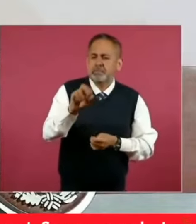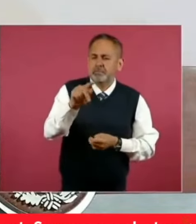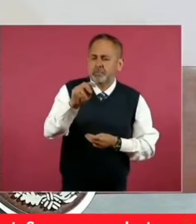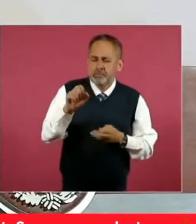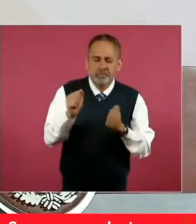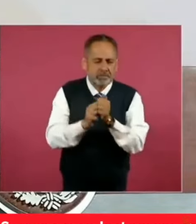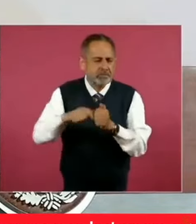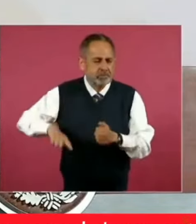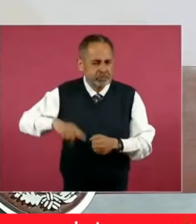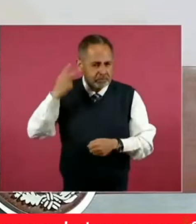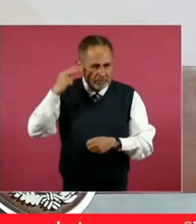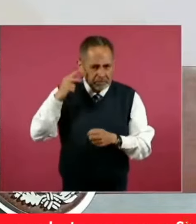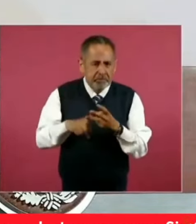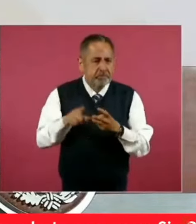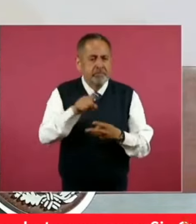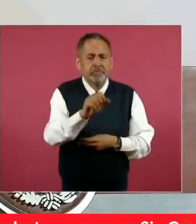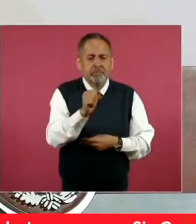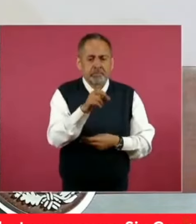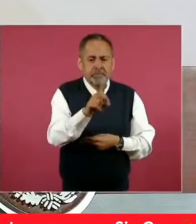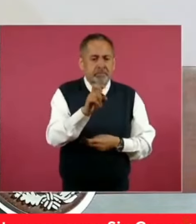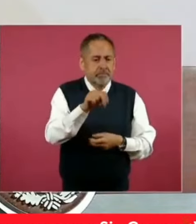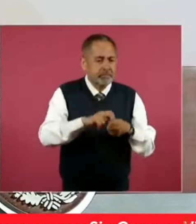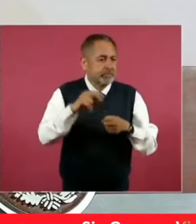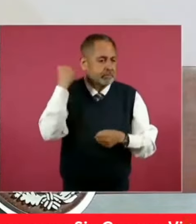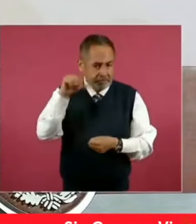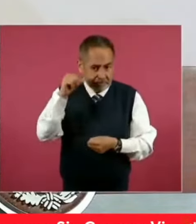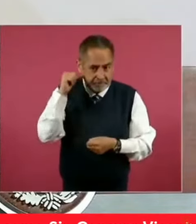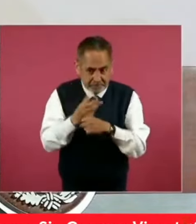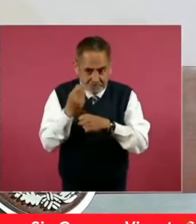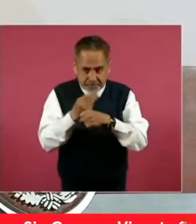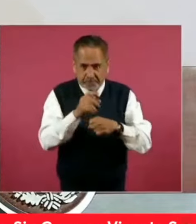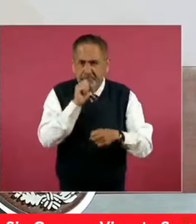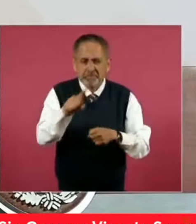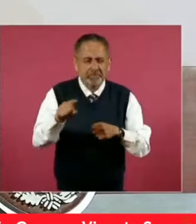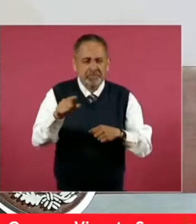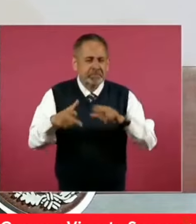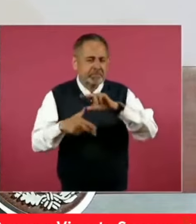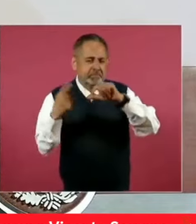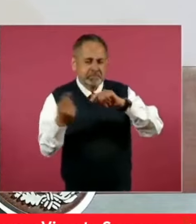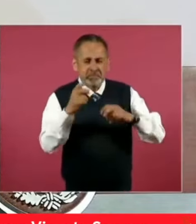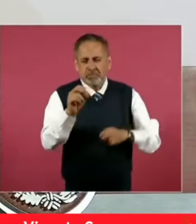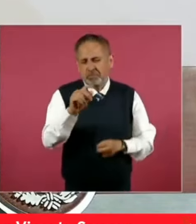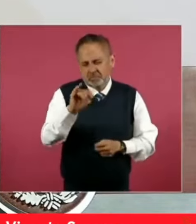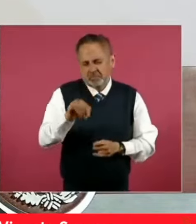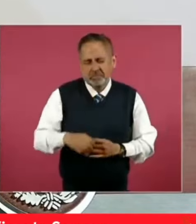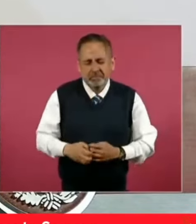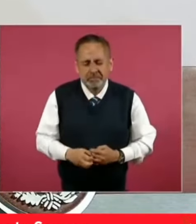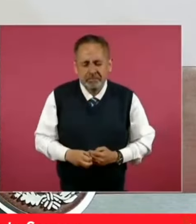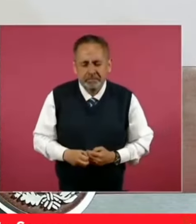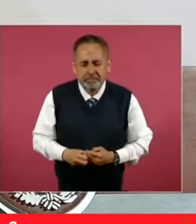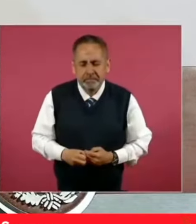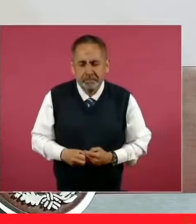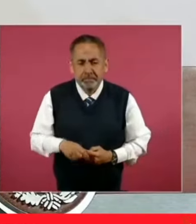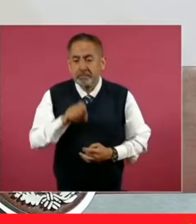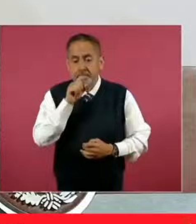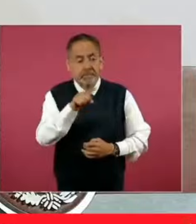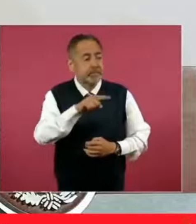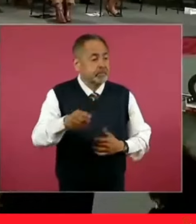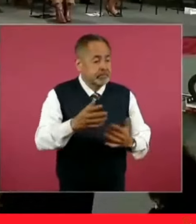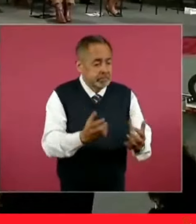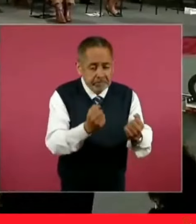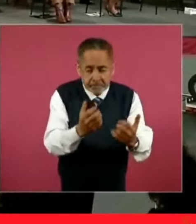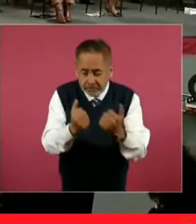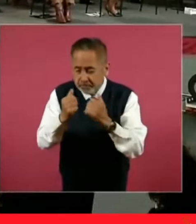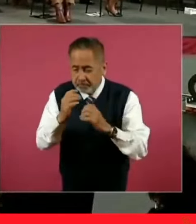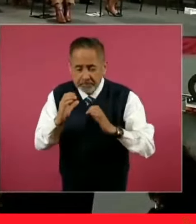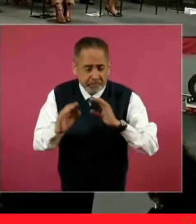de Veracruz y el fuerte de San Diego en Acapulco afectado por el Otis. El intenso trabajo de salvamento arqueológico para